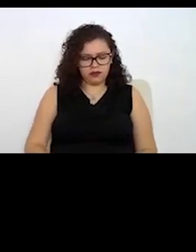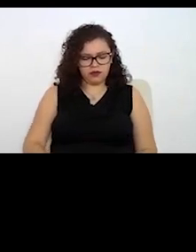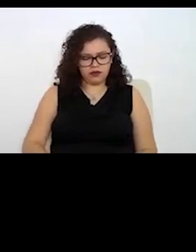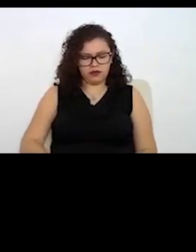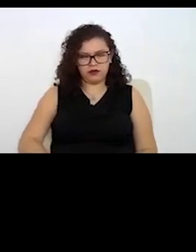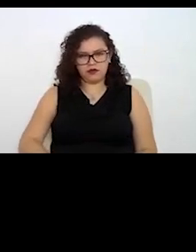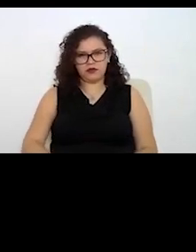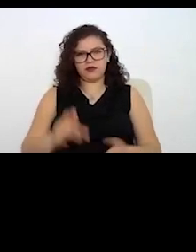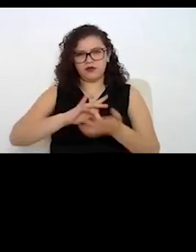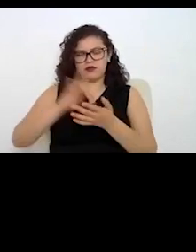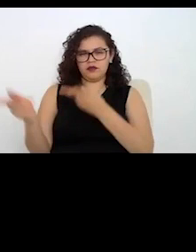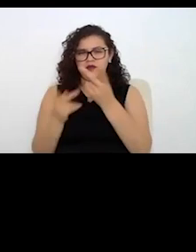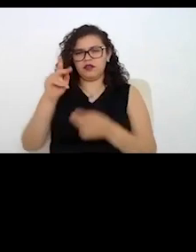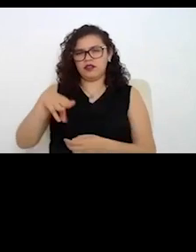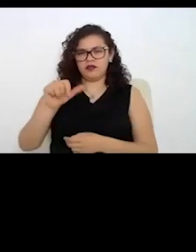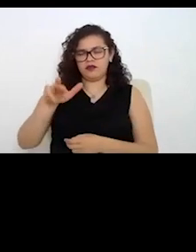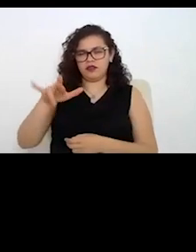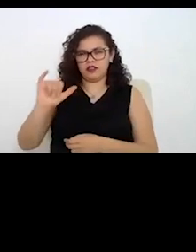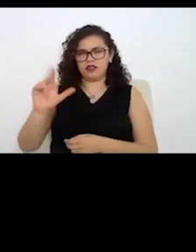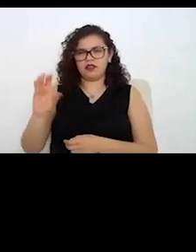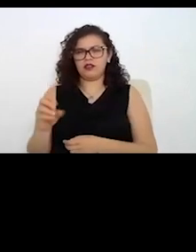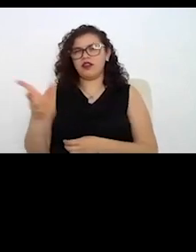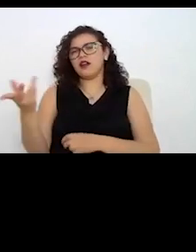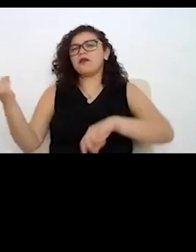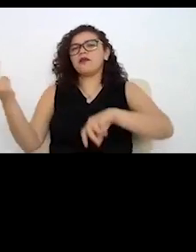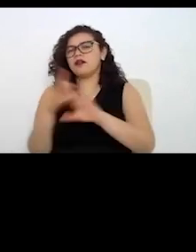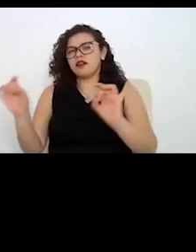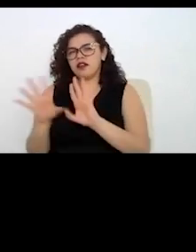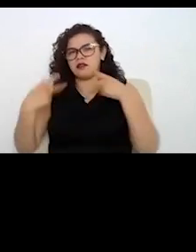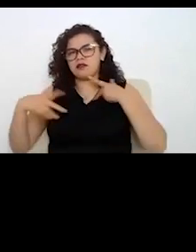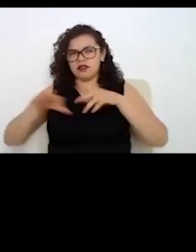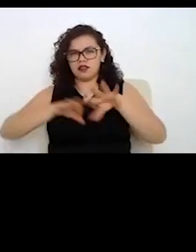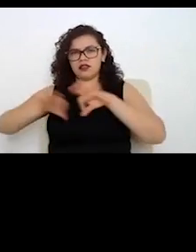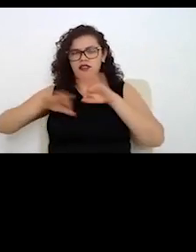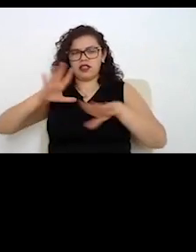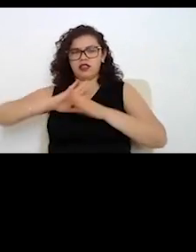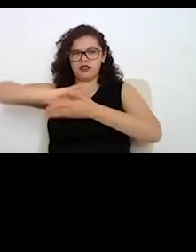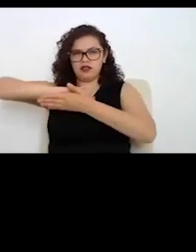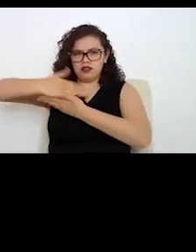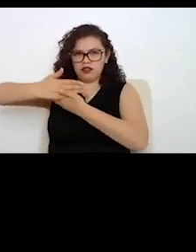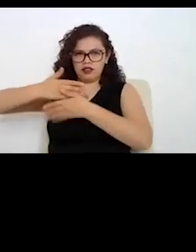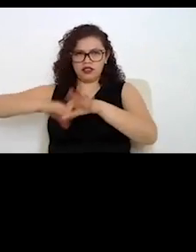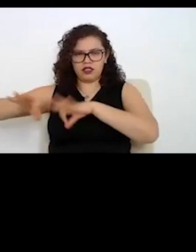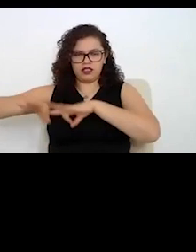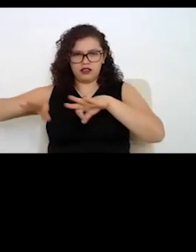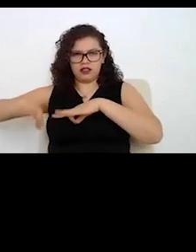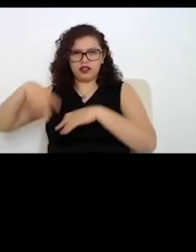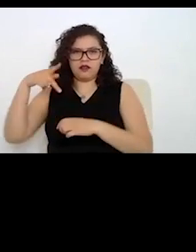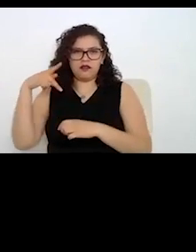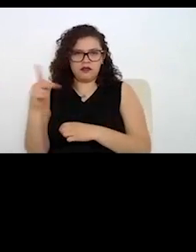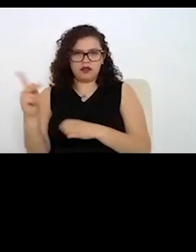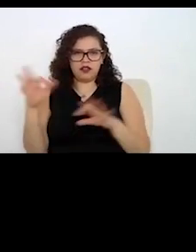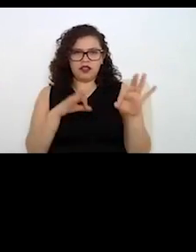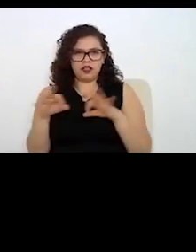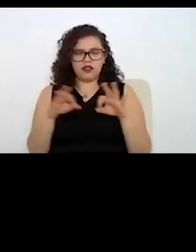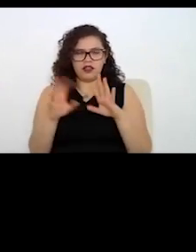Gracias. Tenemos una pregunta de Mario. ¿Qué pasa si por algún caso el trabajador cuenta con una laptop como herramienta de trabajo, pero trabaja de